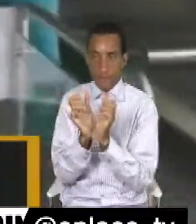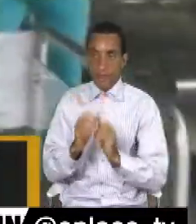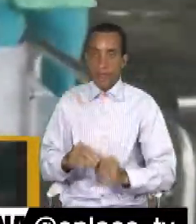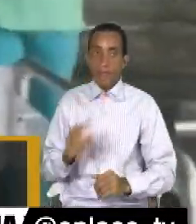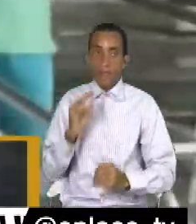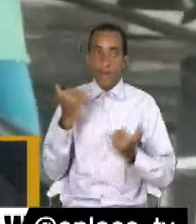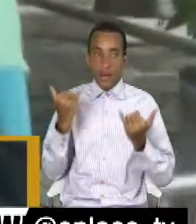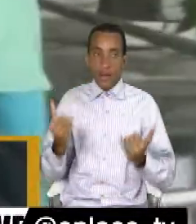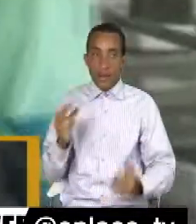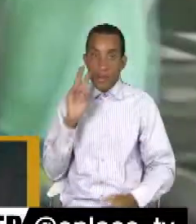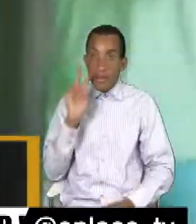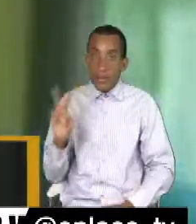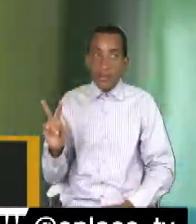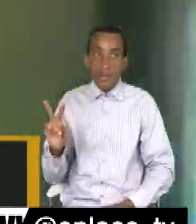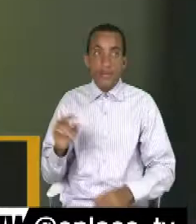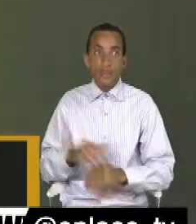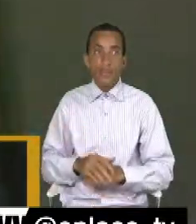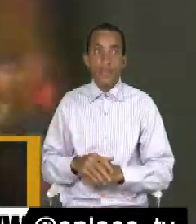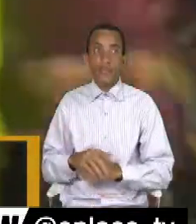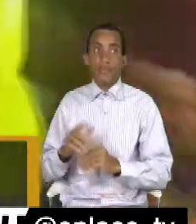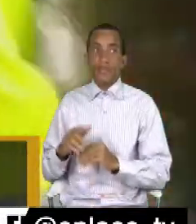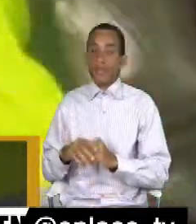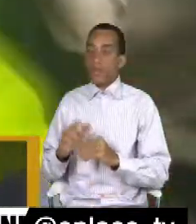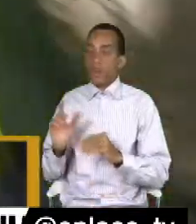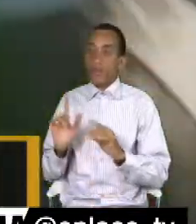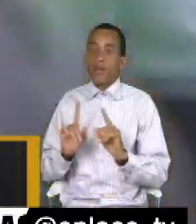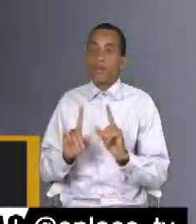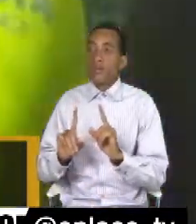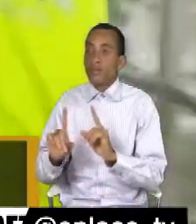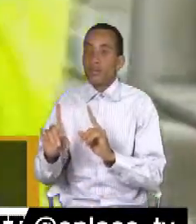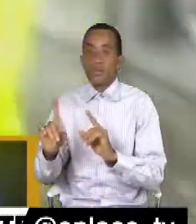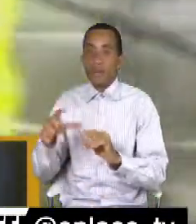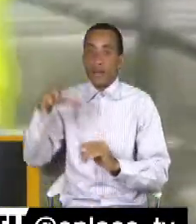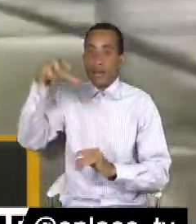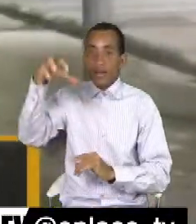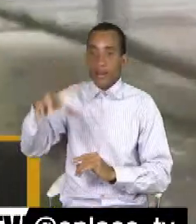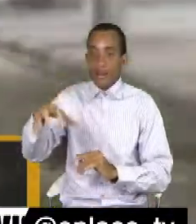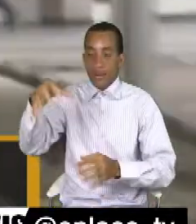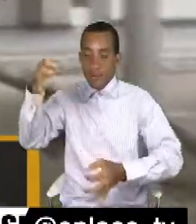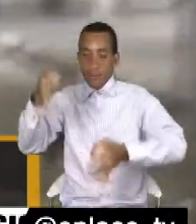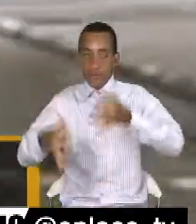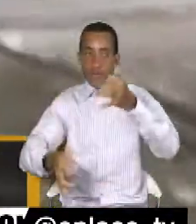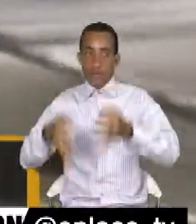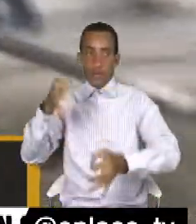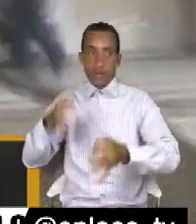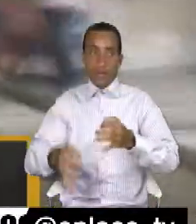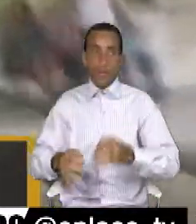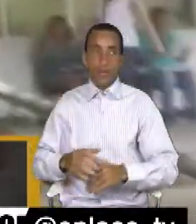presunto sicario es trasladado a las instalaciones del Palacio de Justicia.